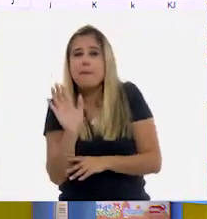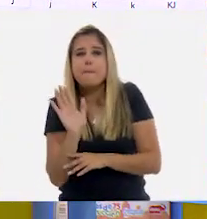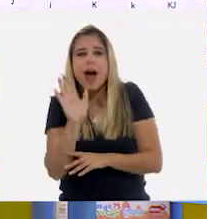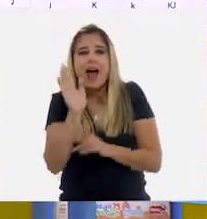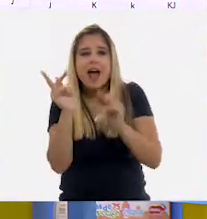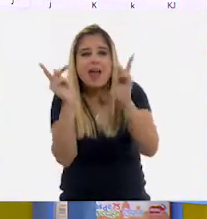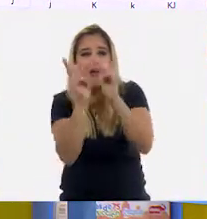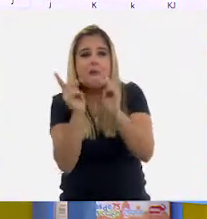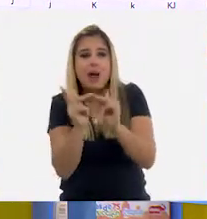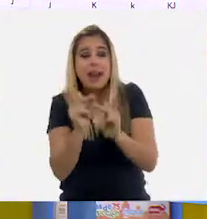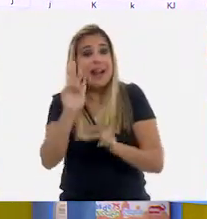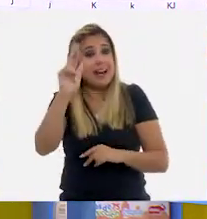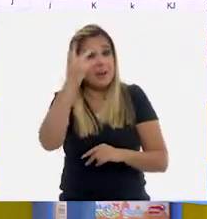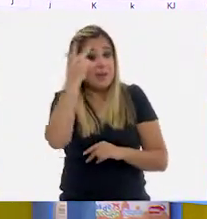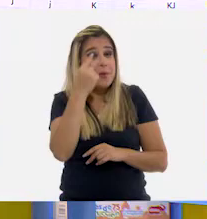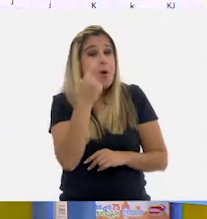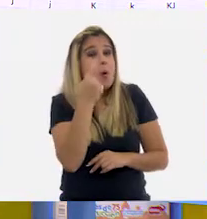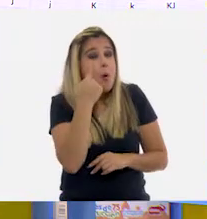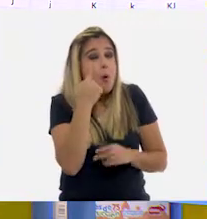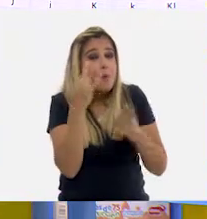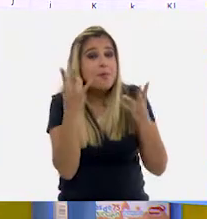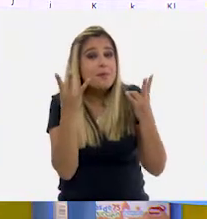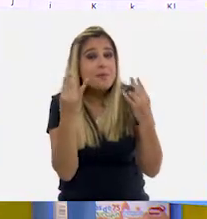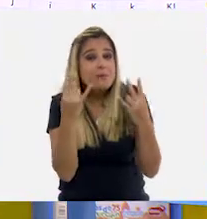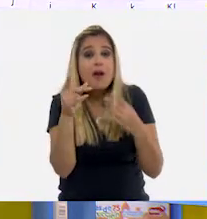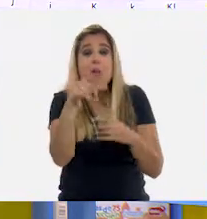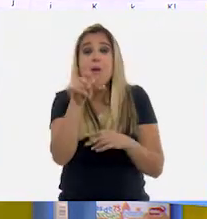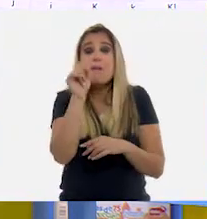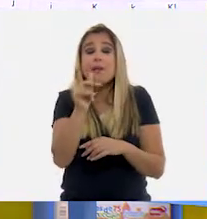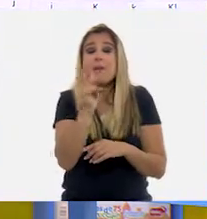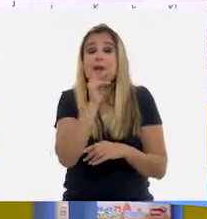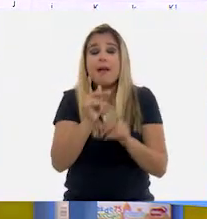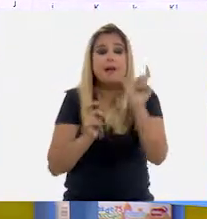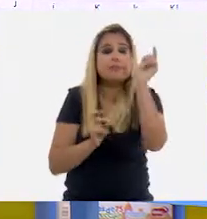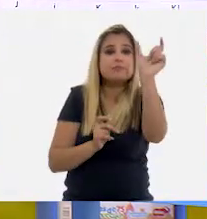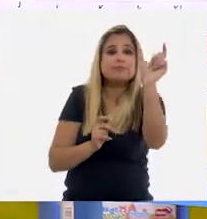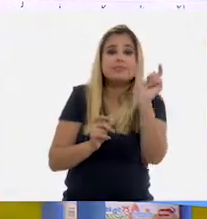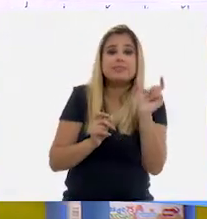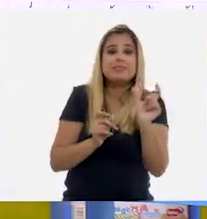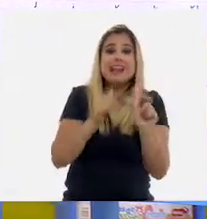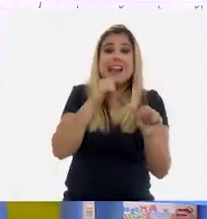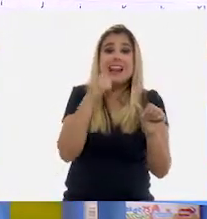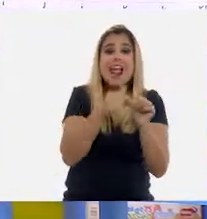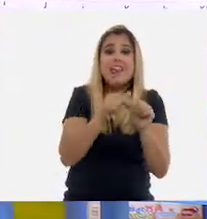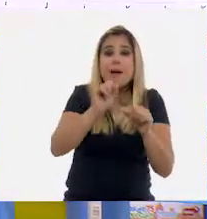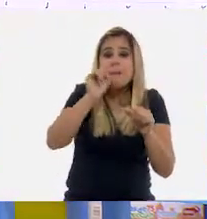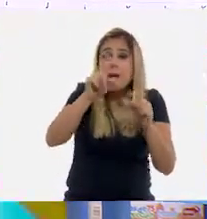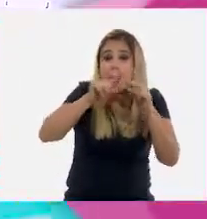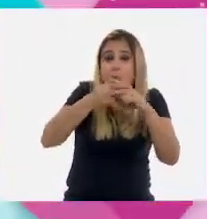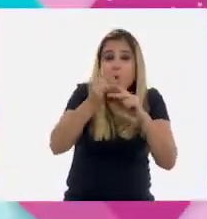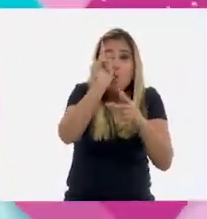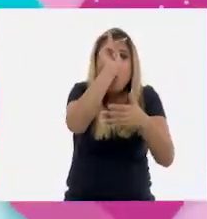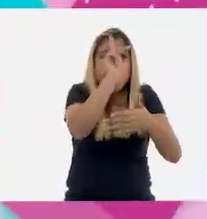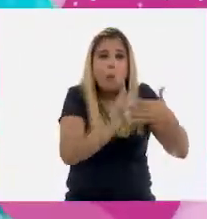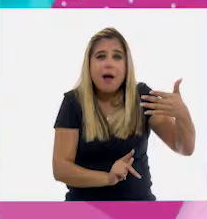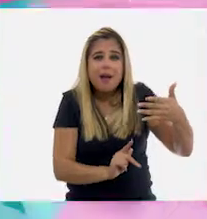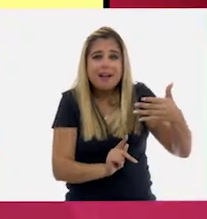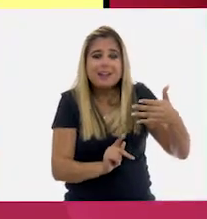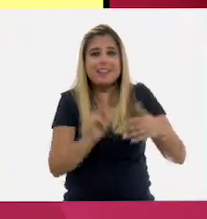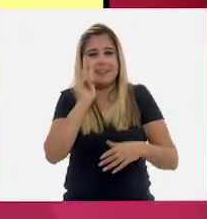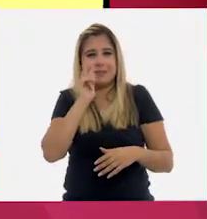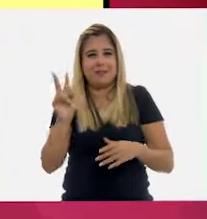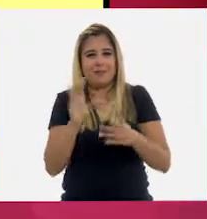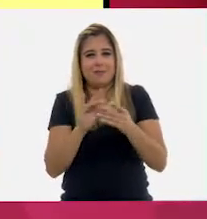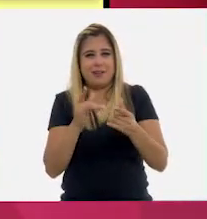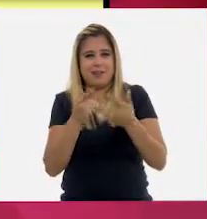parecen. Recuerden, ojo, tienen que tener la misma sílaba, o sea, que empiezan igual, ¿va? Vamos a ver el cuento, una vez